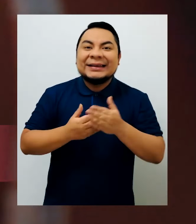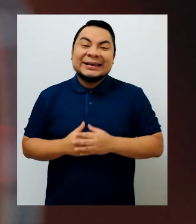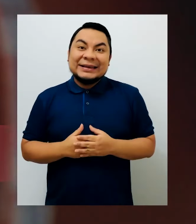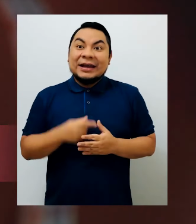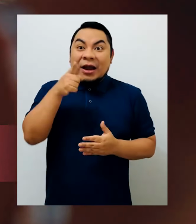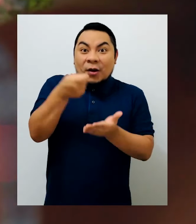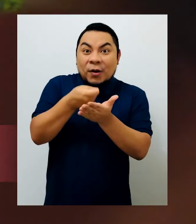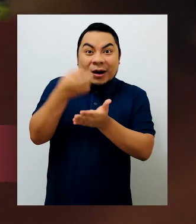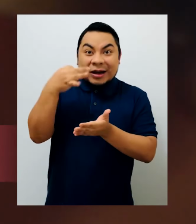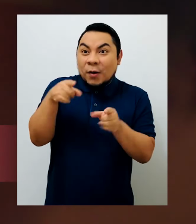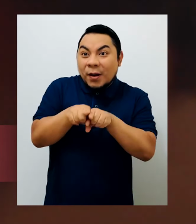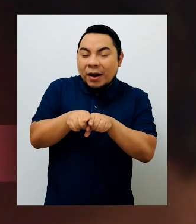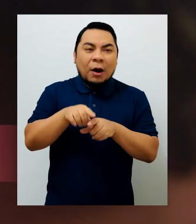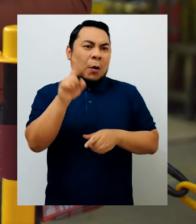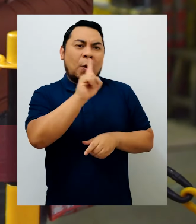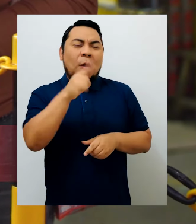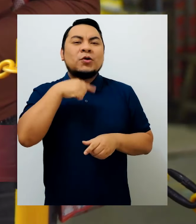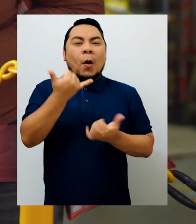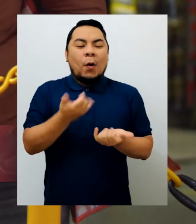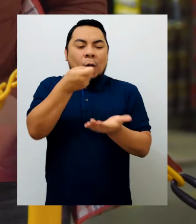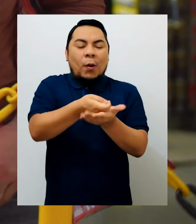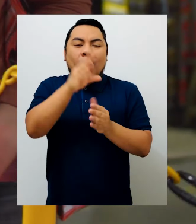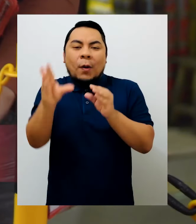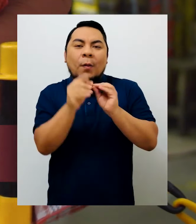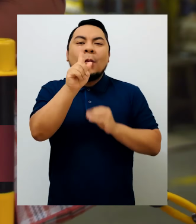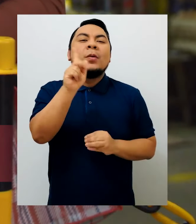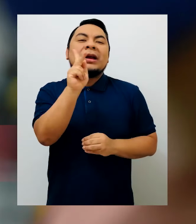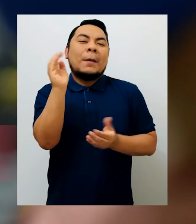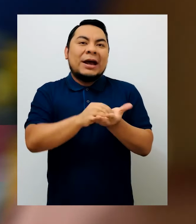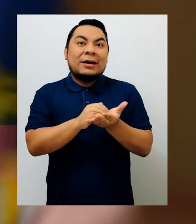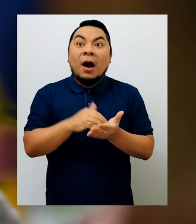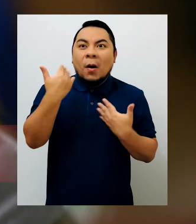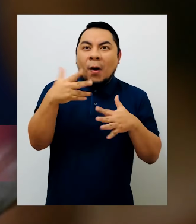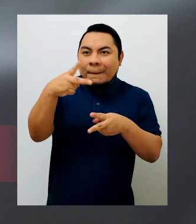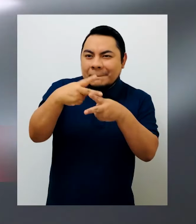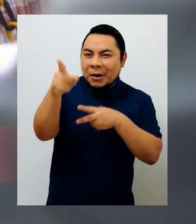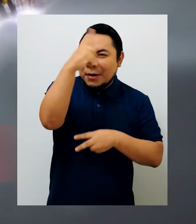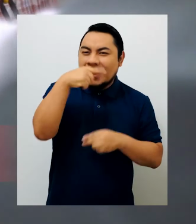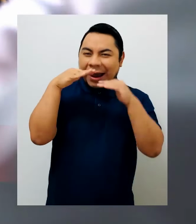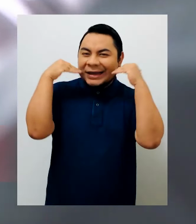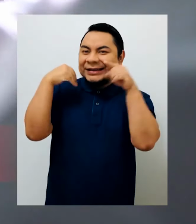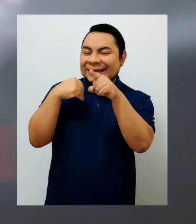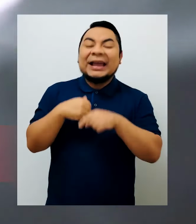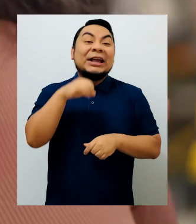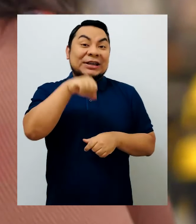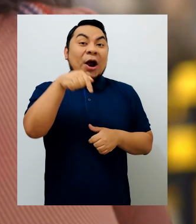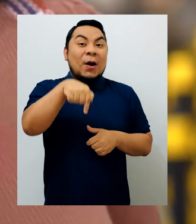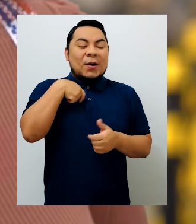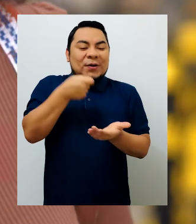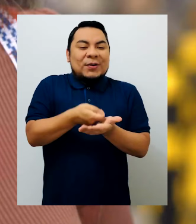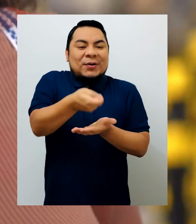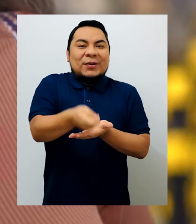¡Caserita! ¡Lo de siempre! No, hoy me llevo un kilito más. ¡Vecina! ¡La veo contenta! Es que